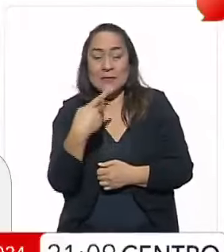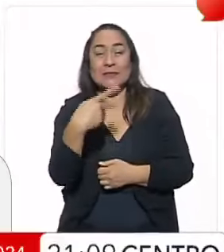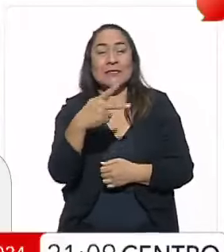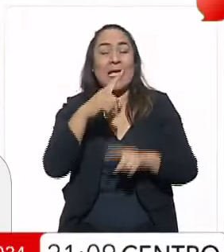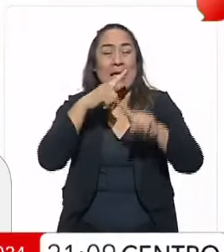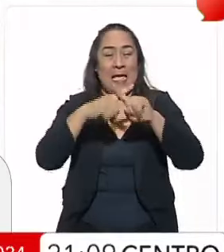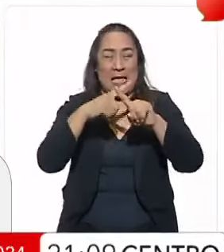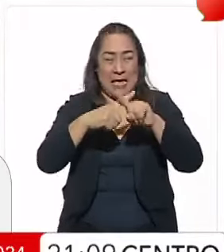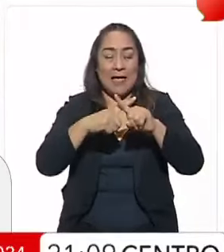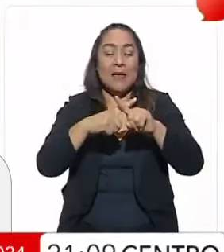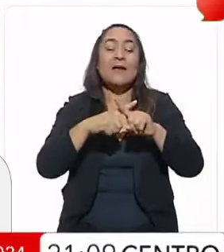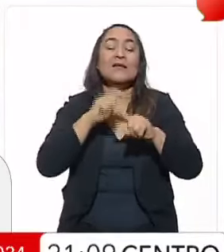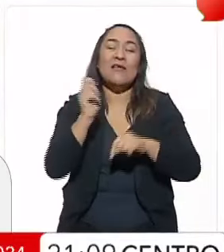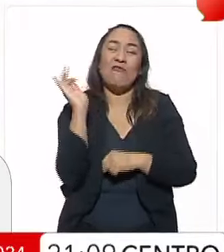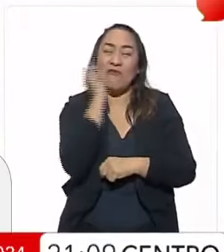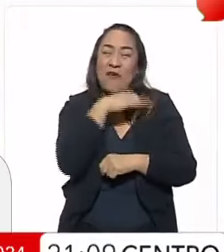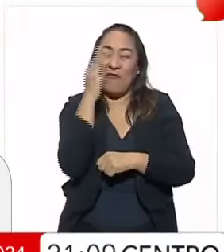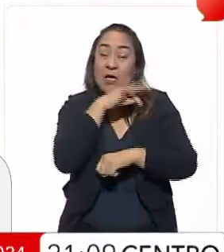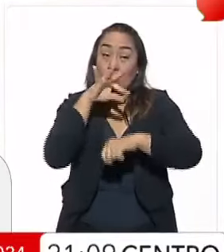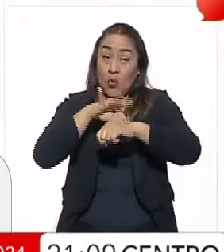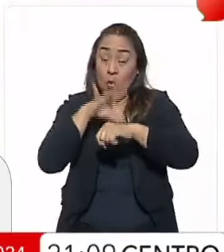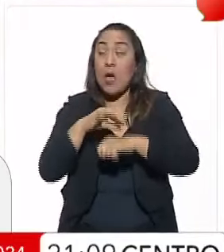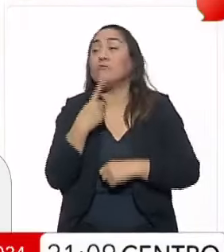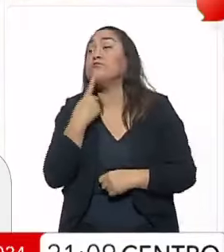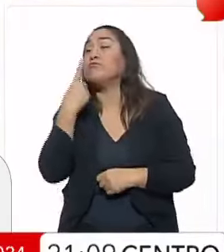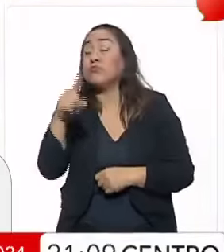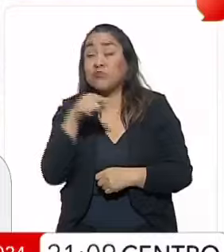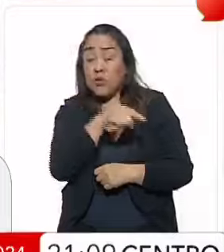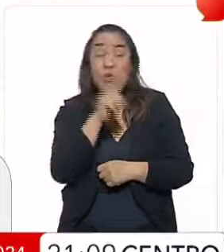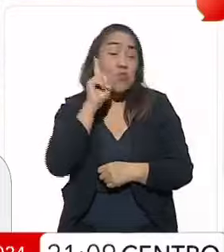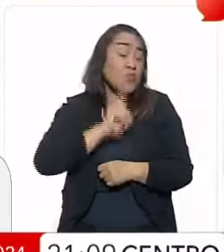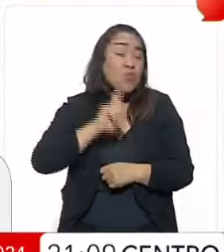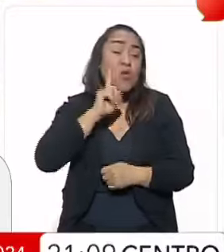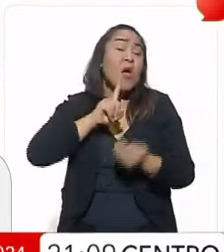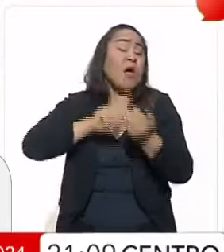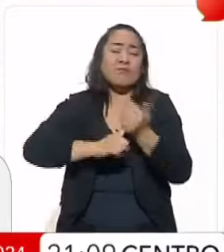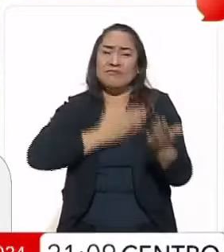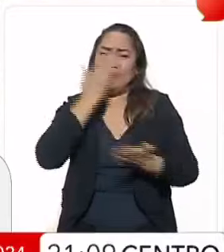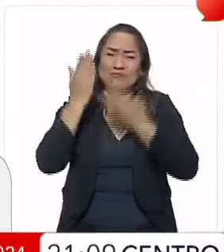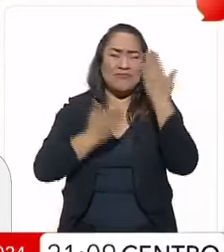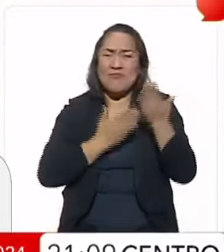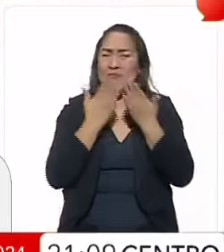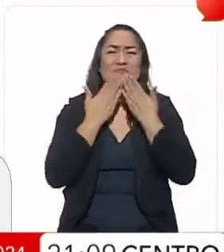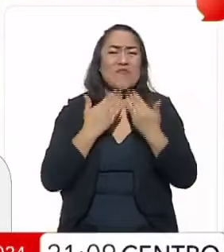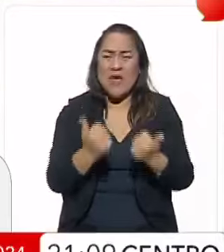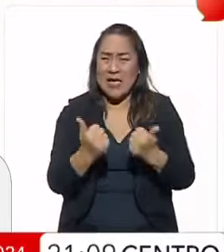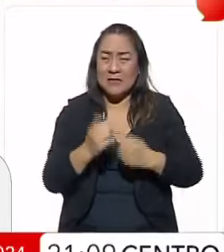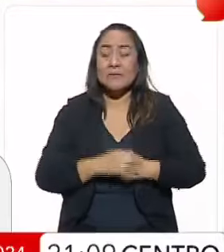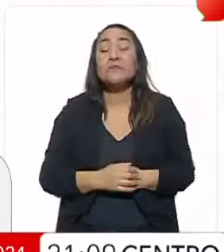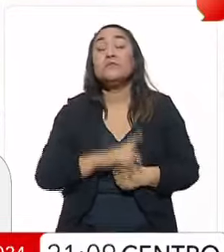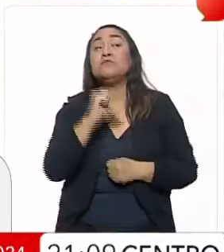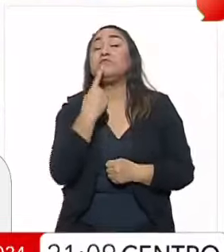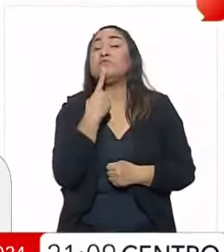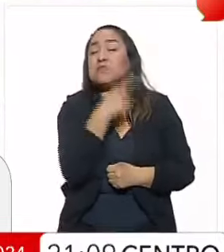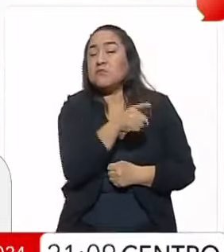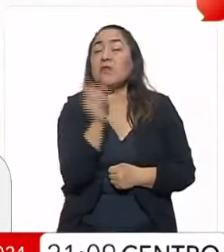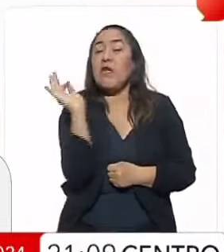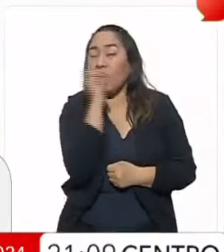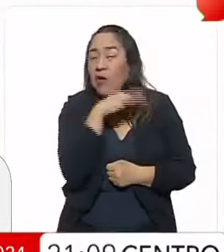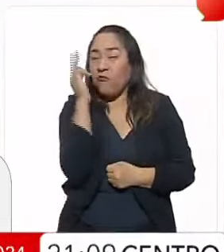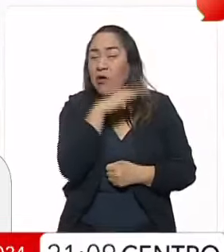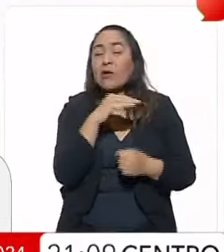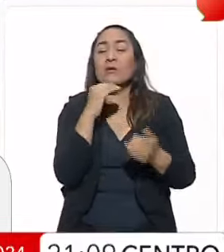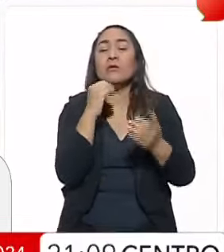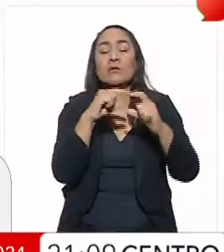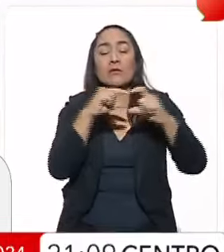X, Charlatanes Médicos, denunció que Marilyn Cot no contaba con los estudios que presumía y la acusaba de falsificar sus